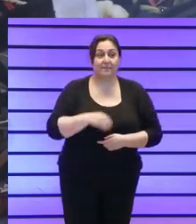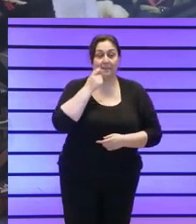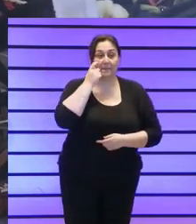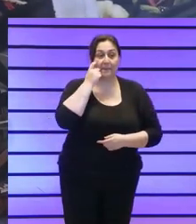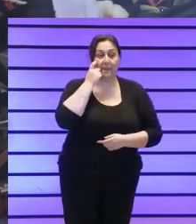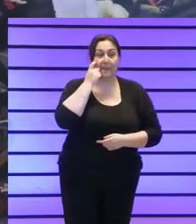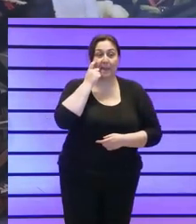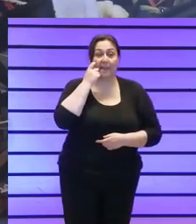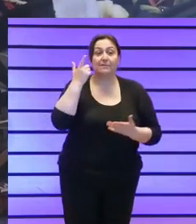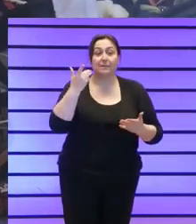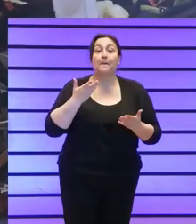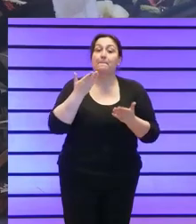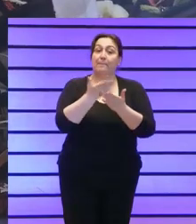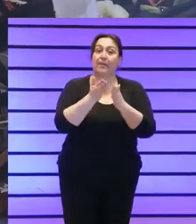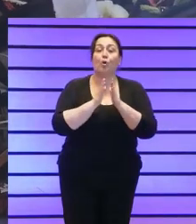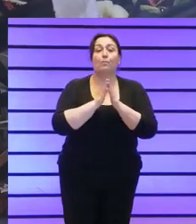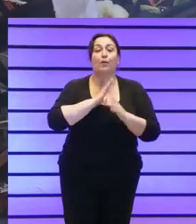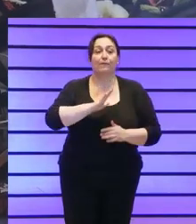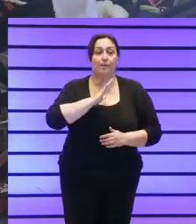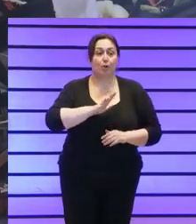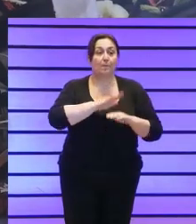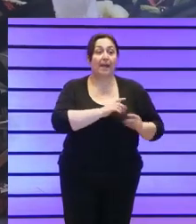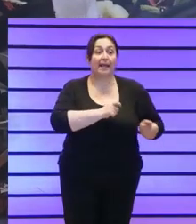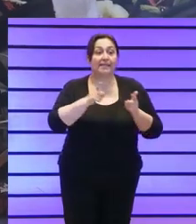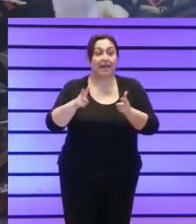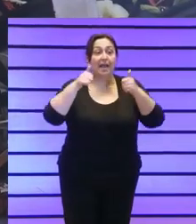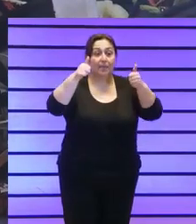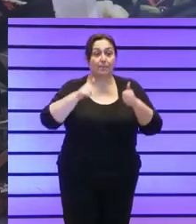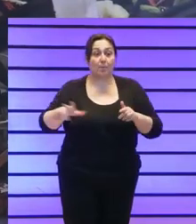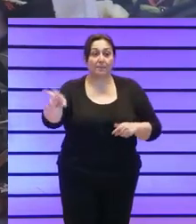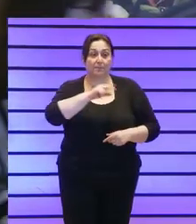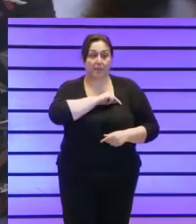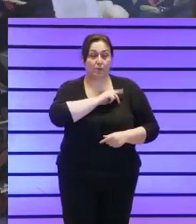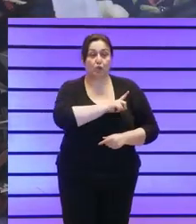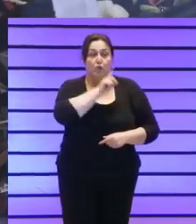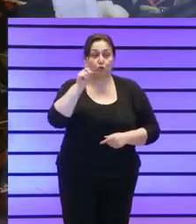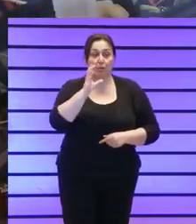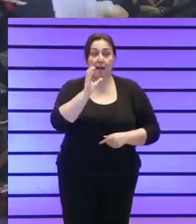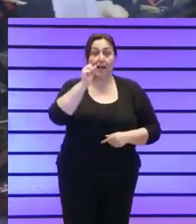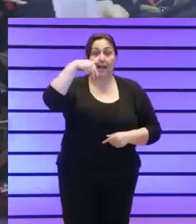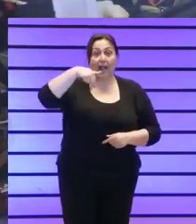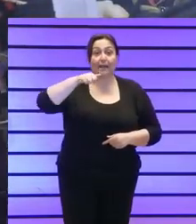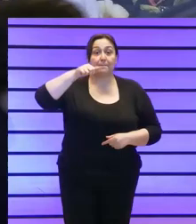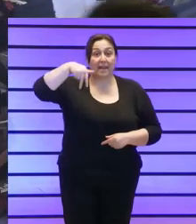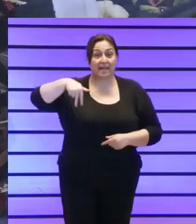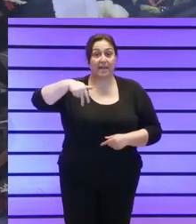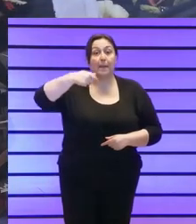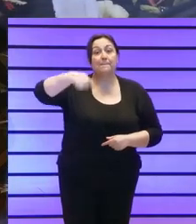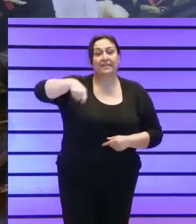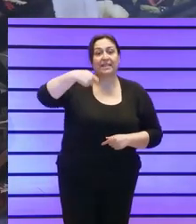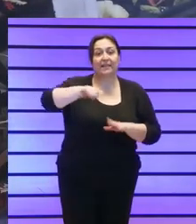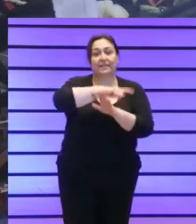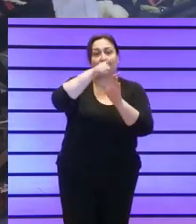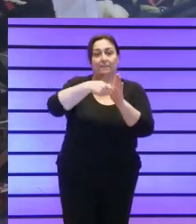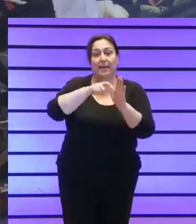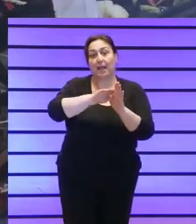así que pido, por favor, que para la entrega de estos diplomas y de estos premios suban al escenario Carmen Laucerica, presidenta de Plena